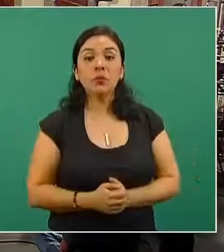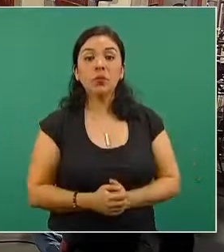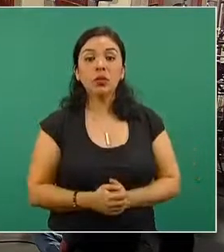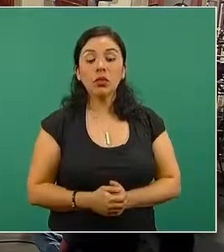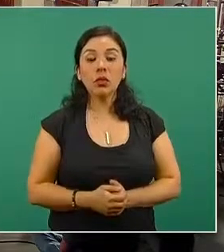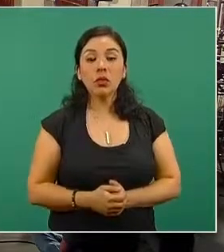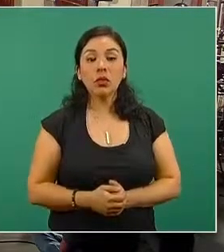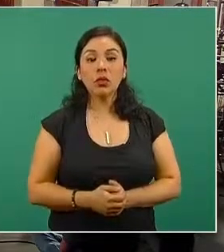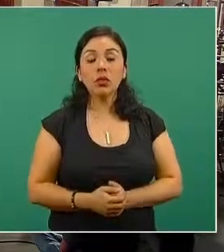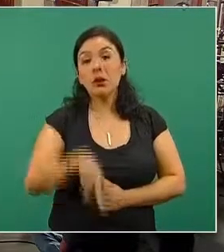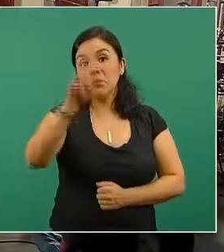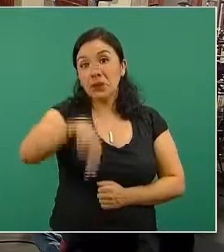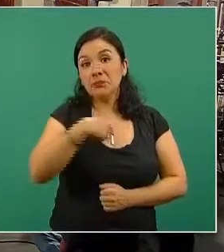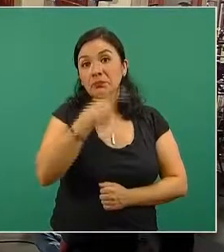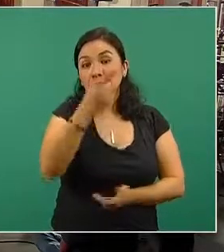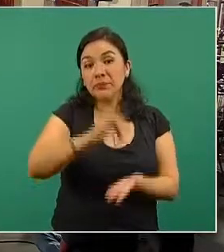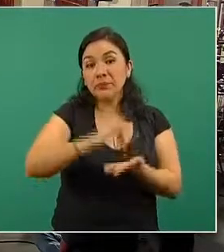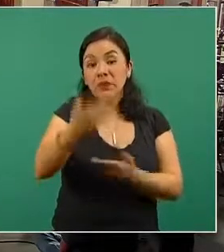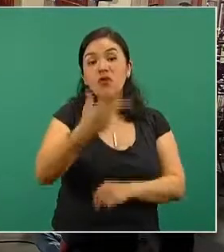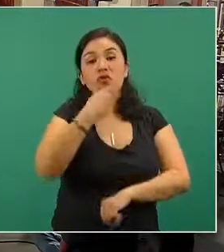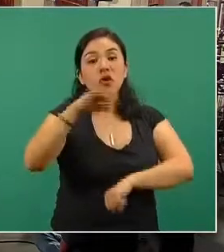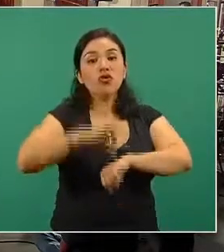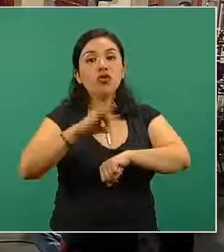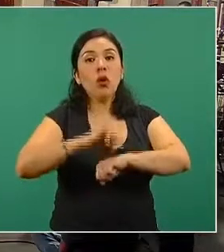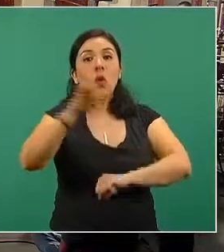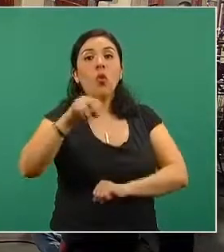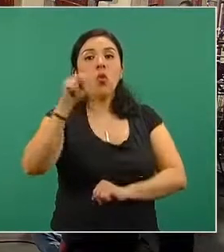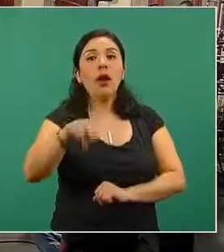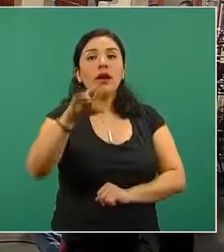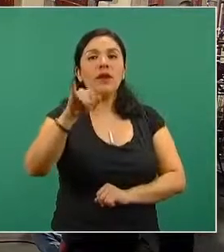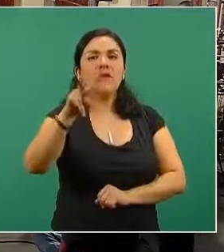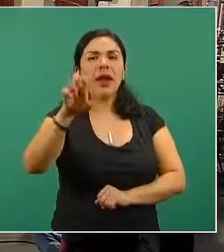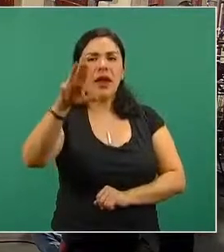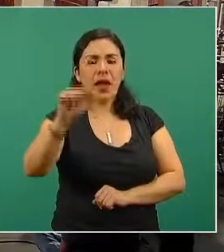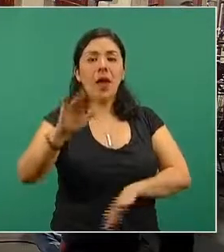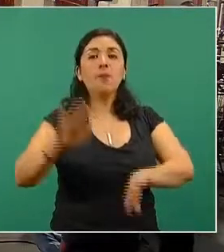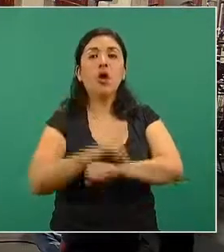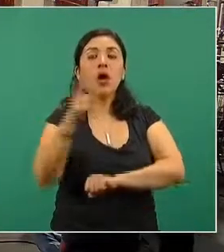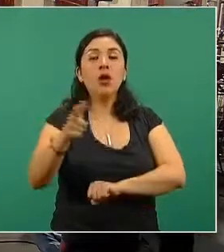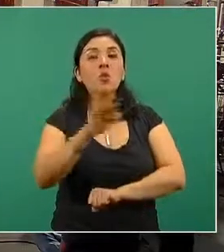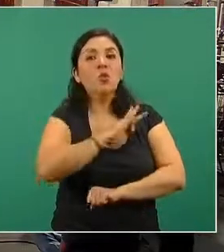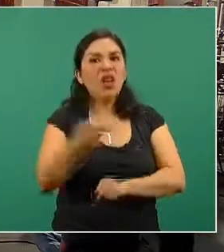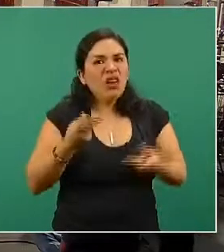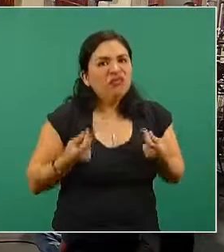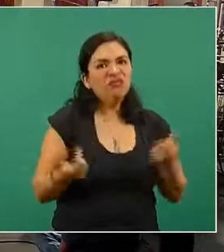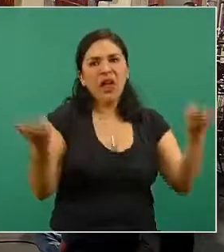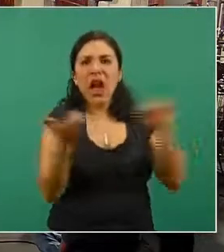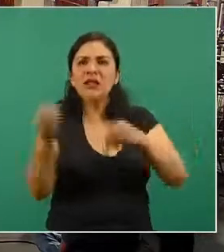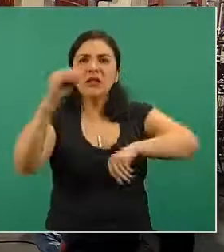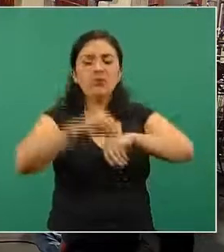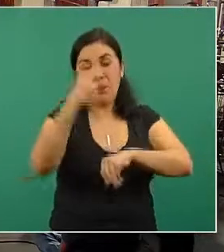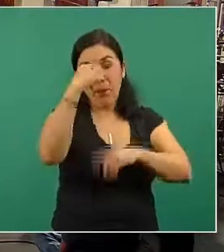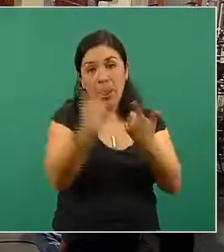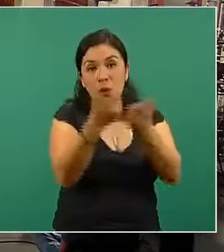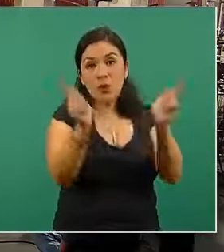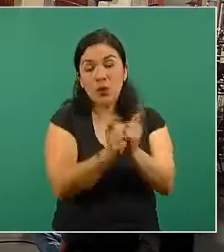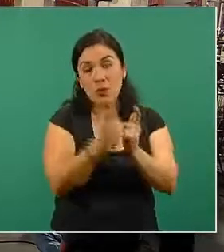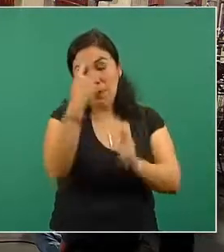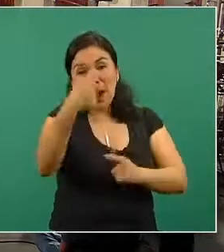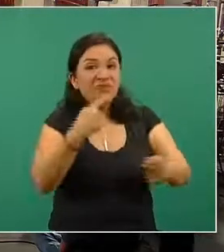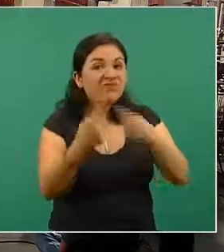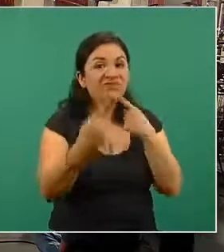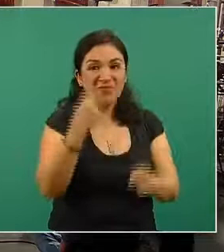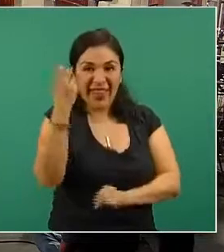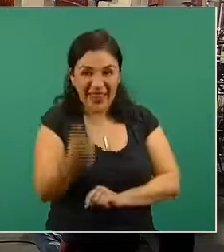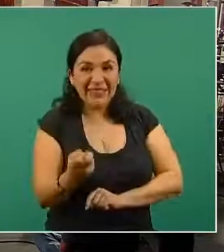Aquí quiero agradecer muchísimo al doctor Juan Rivera y al Instituto Nacional de Salud Pública por lo proactivo en la creación también de estos grupos de